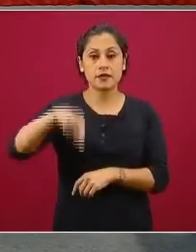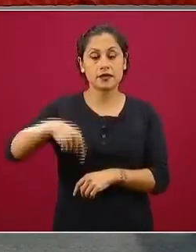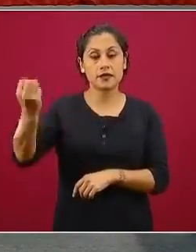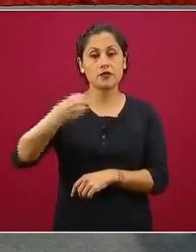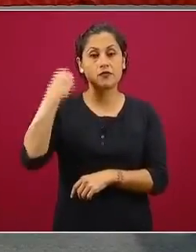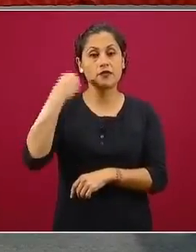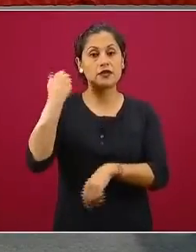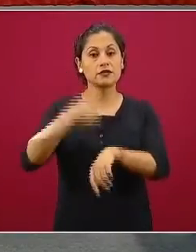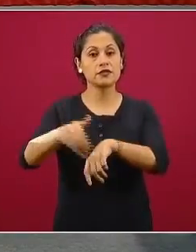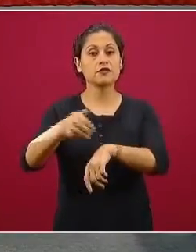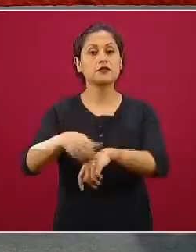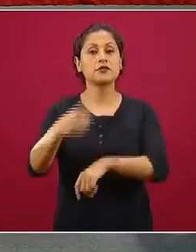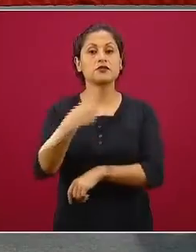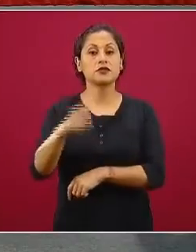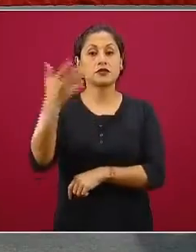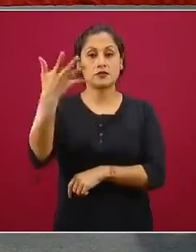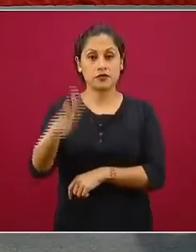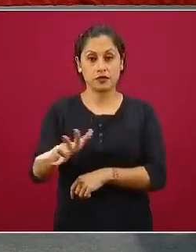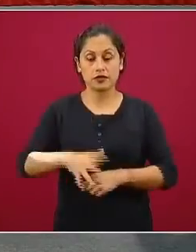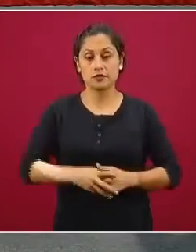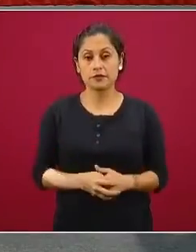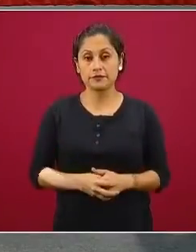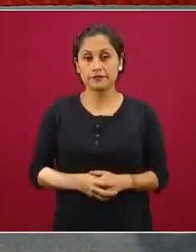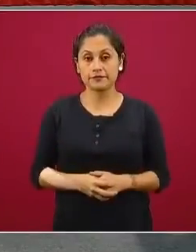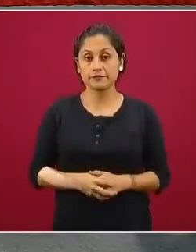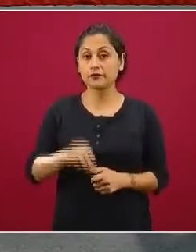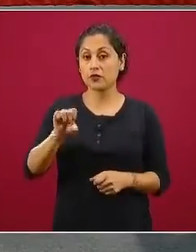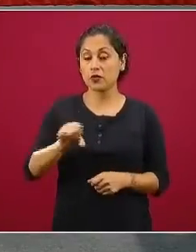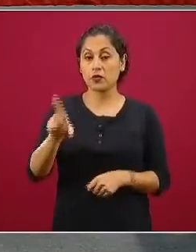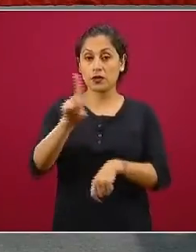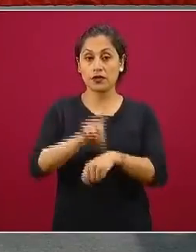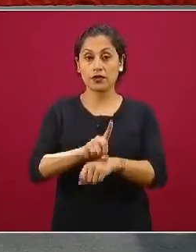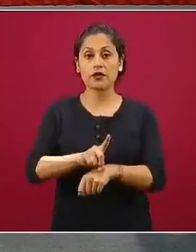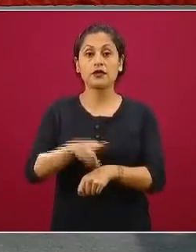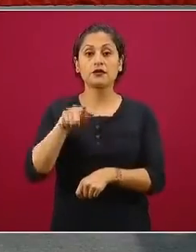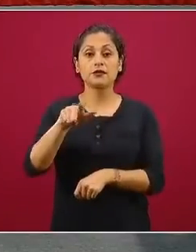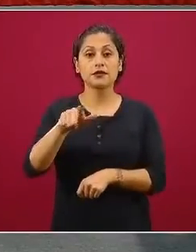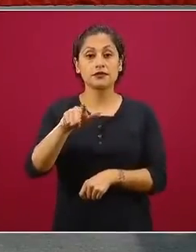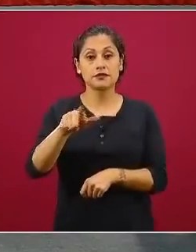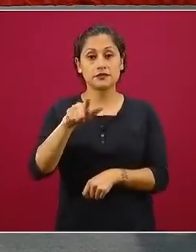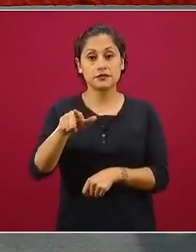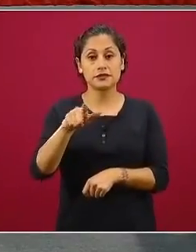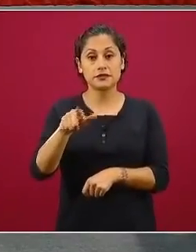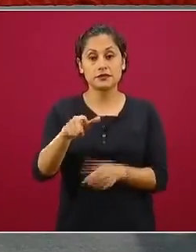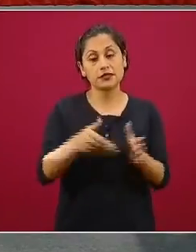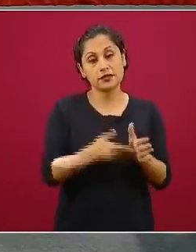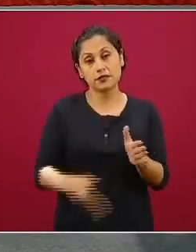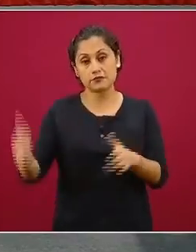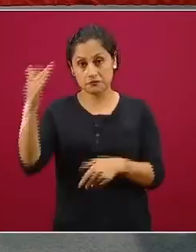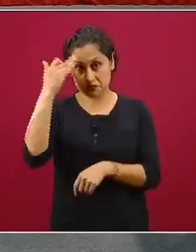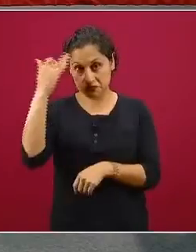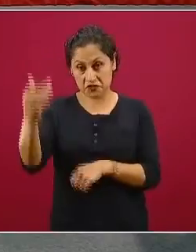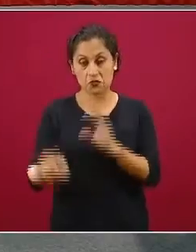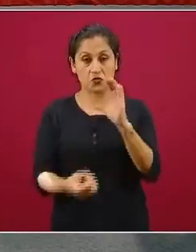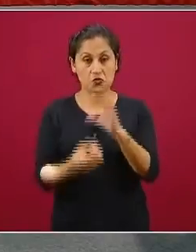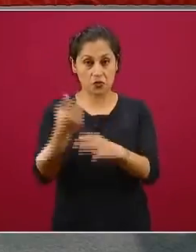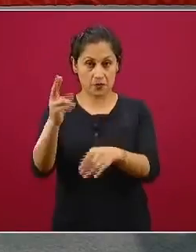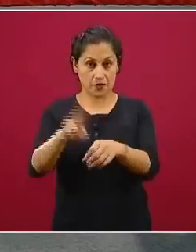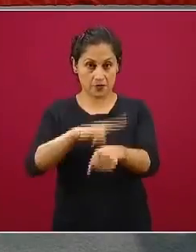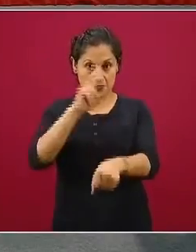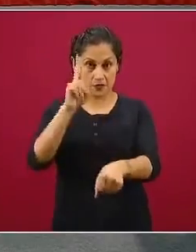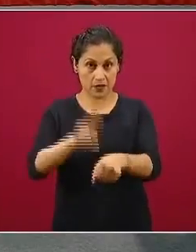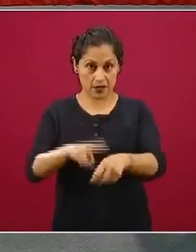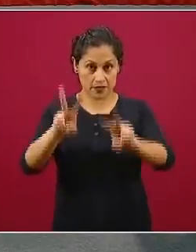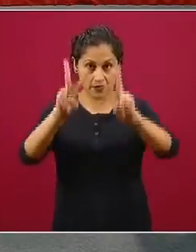vespertina número 110, en el día 17 de esta nueva normalidad, en donde precisamente, y